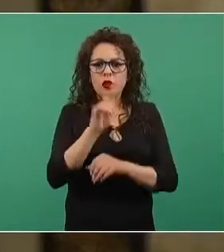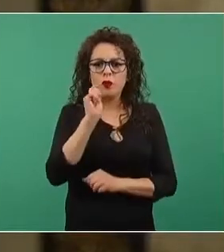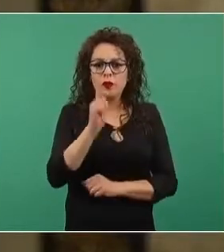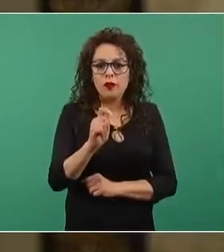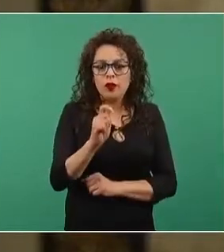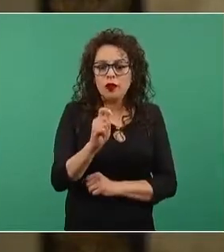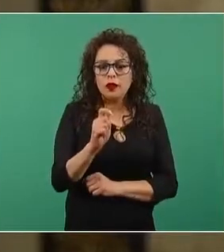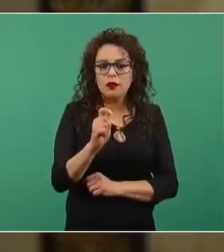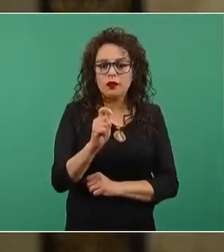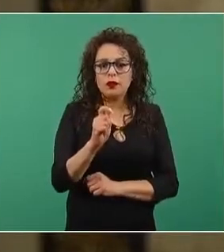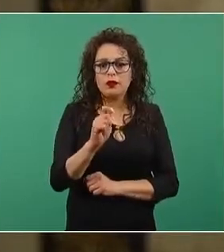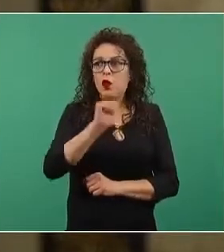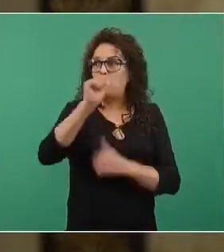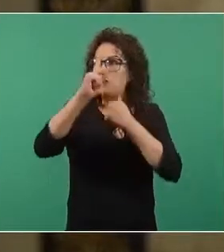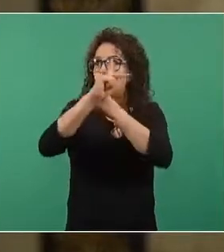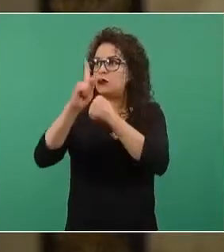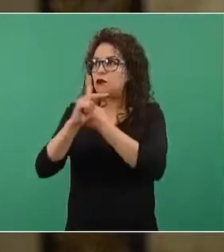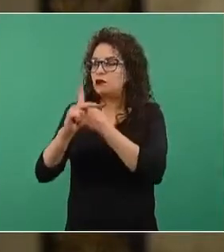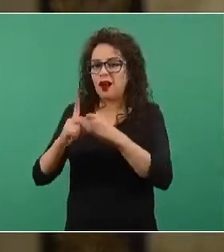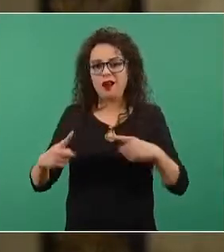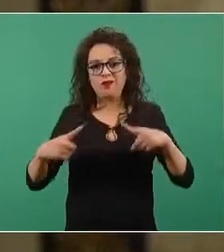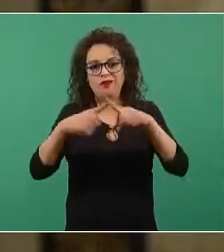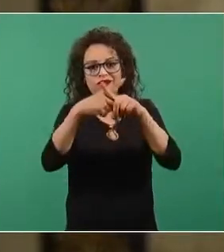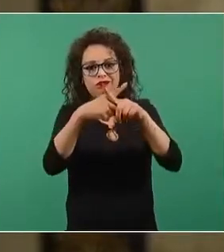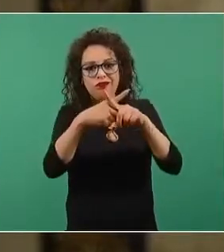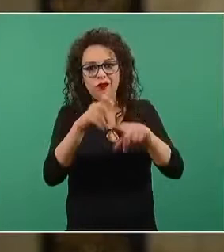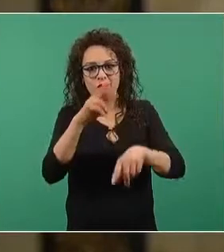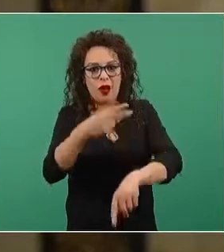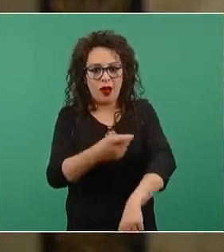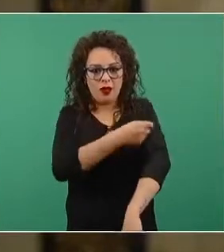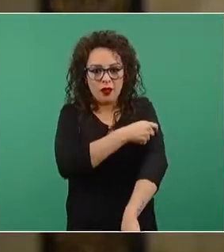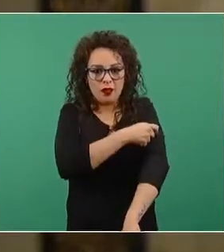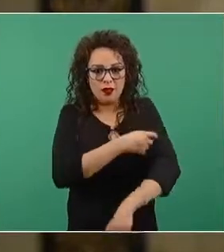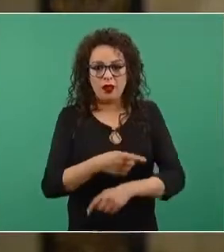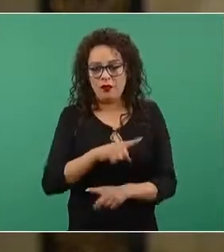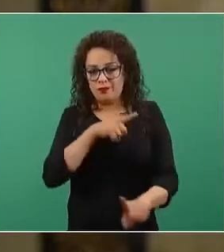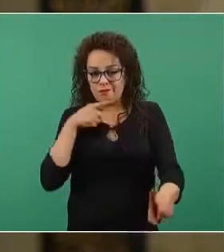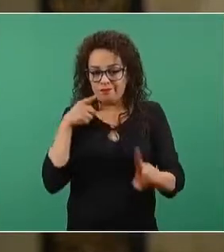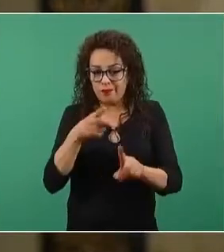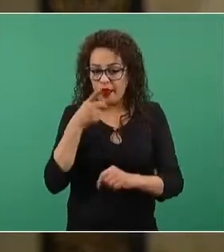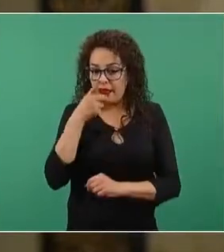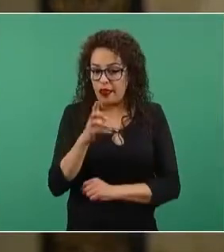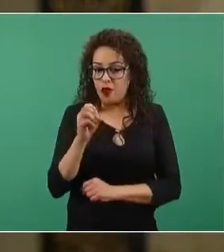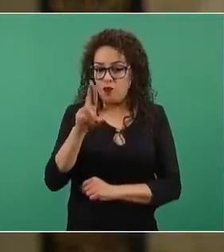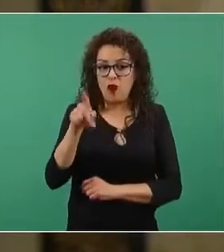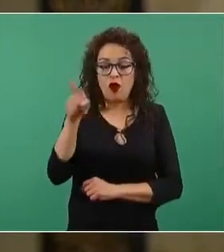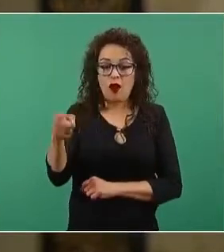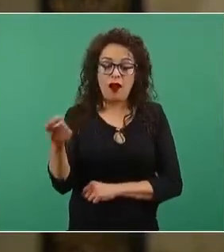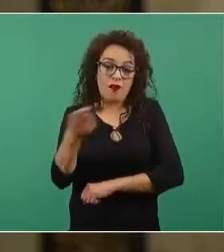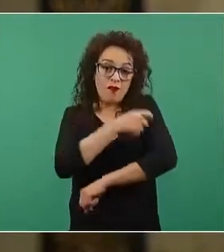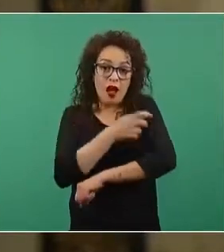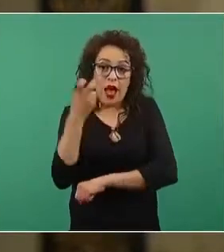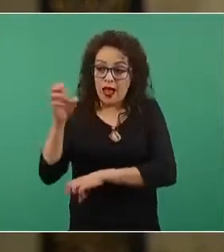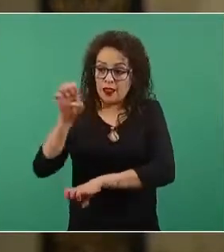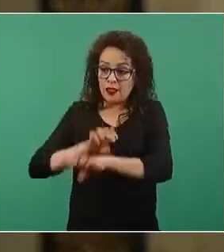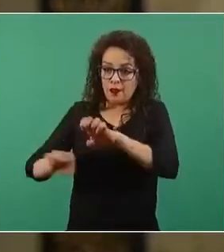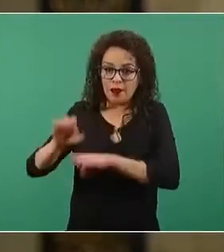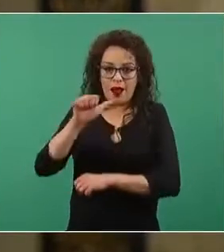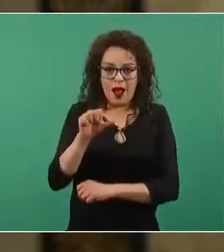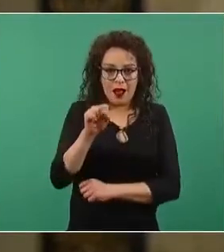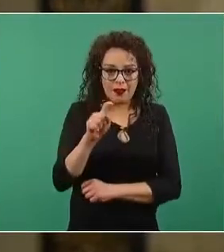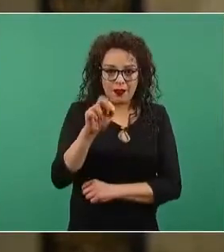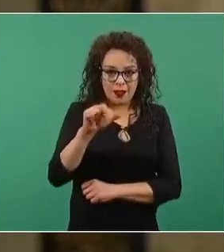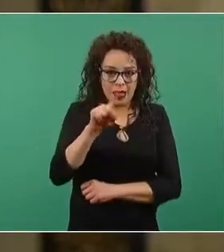afectaciones a la salud en otros países y que se les atribuían de alguna manera, o salía el tema, la vacuna AstraZeneca, quisiera preguntarle,